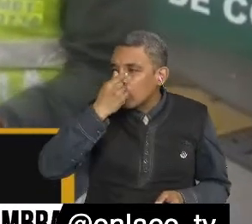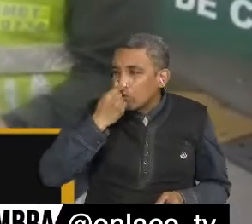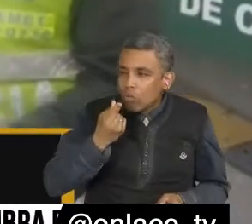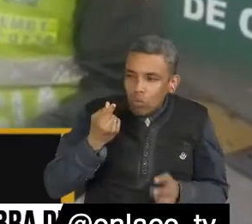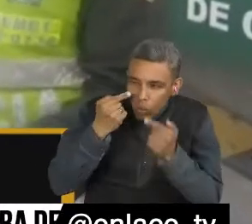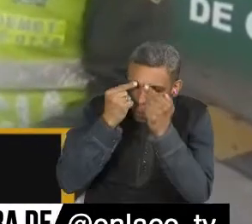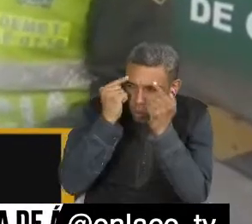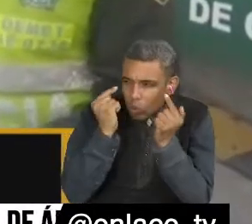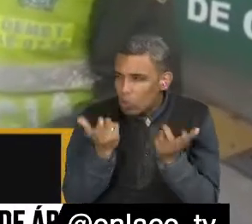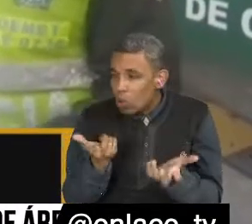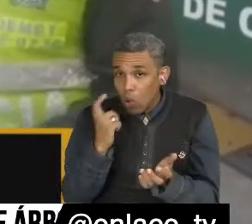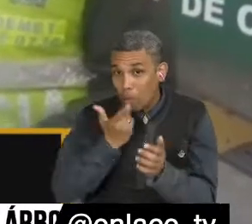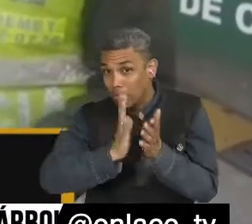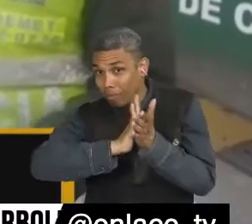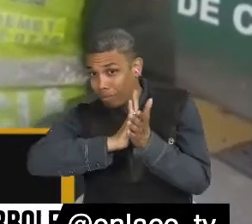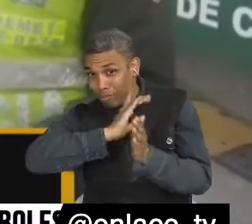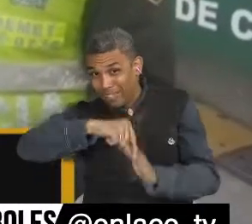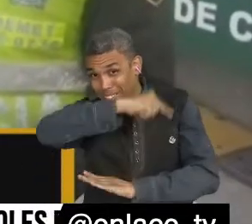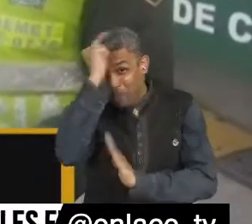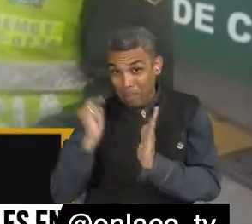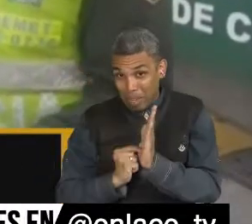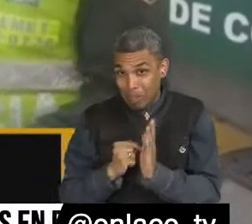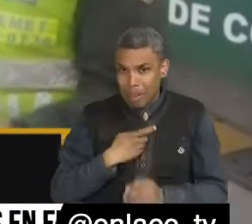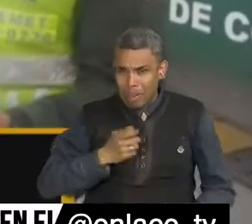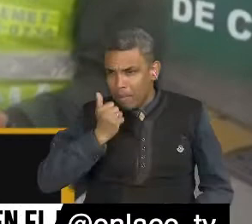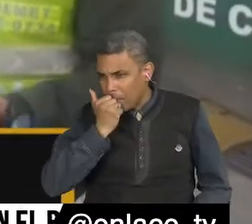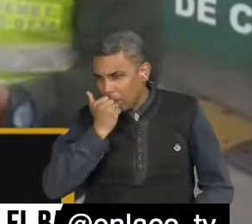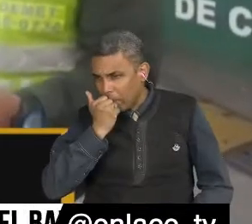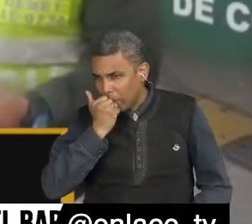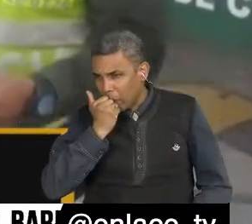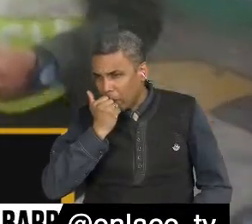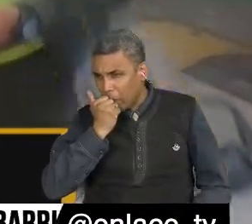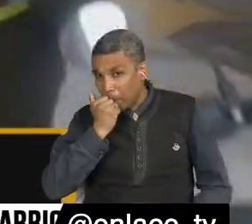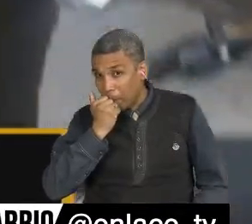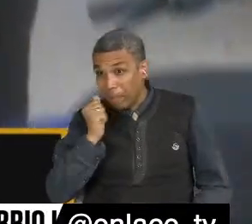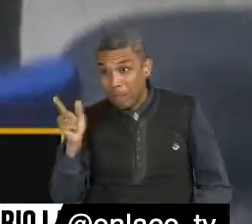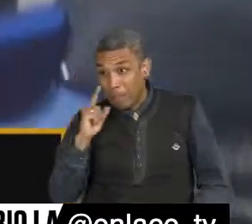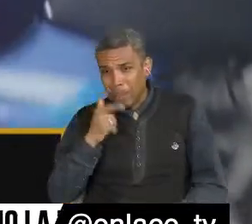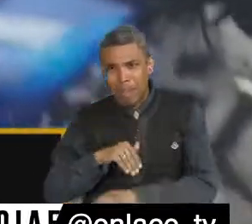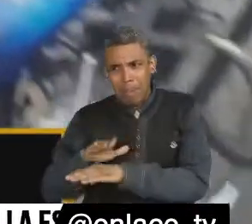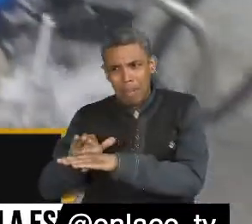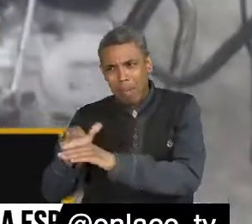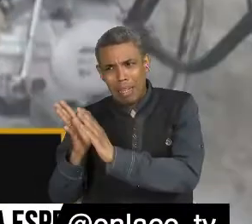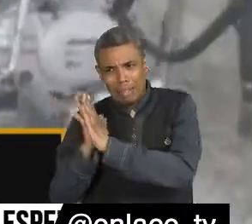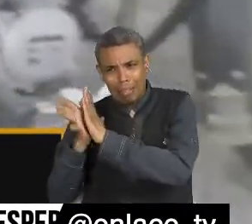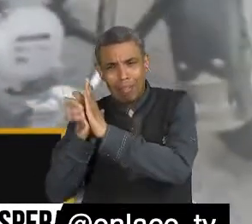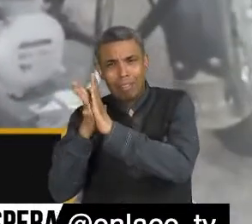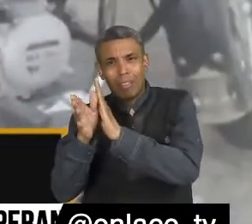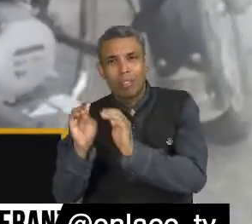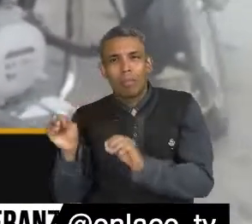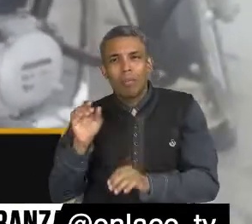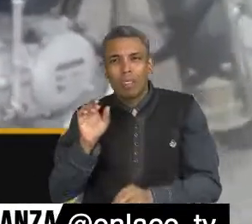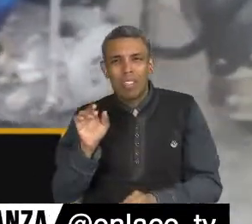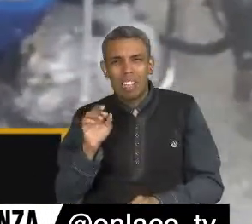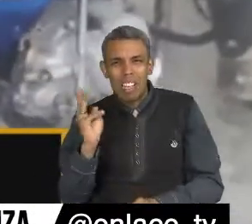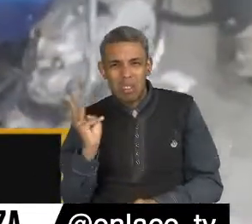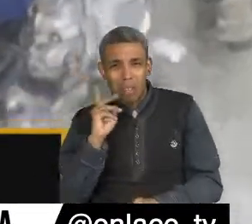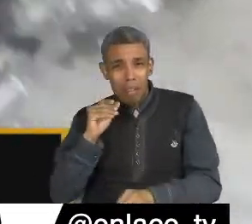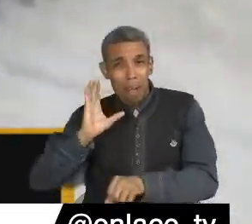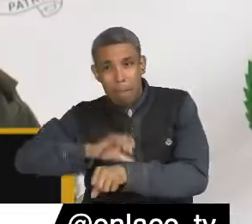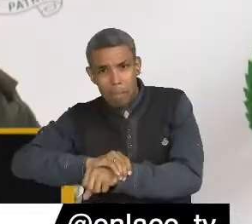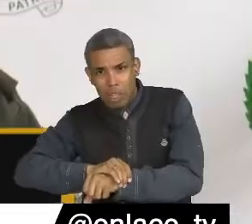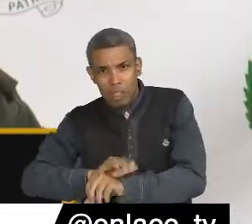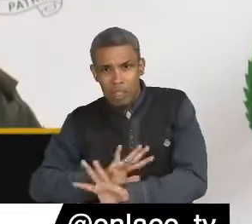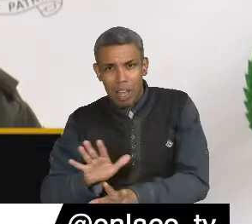Bermeja, se logra pues que, aunque no hay captura, pero se logra la recuperación de esta motocicleta, teniendo en cuenta pues de que ya no la